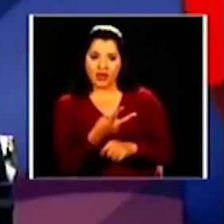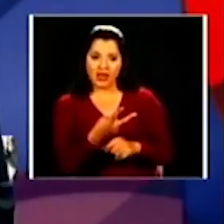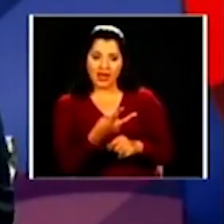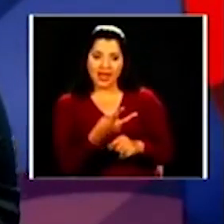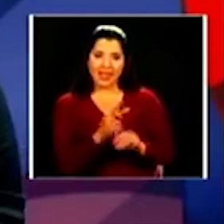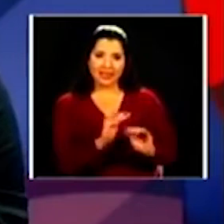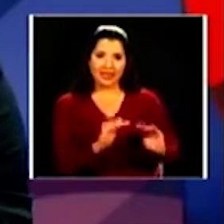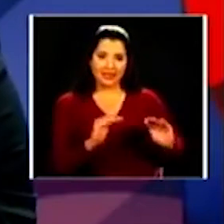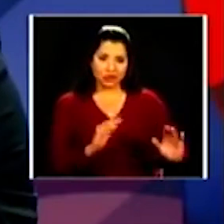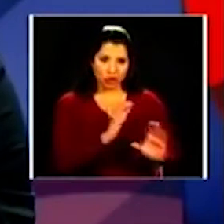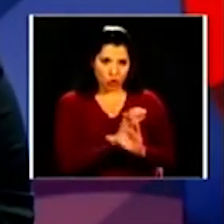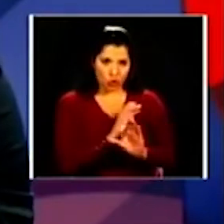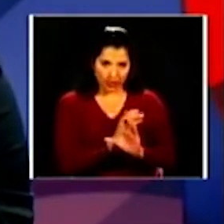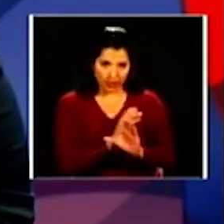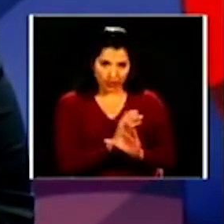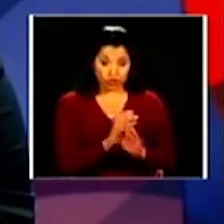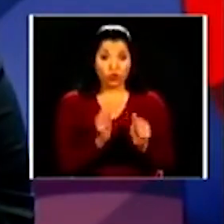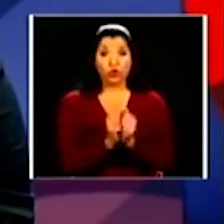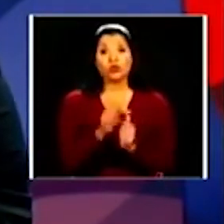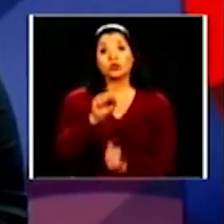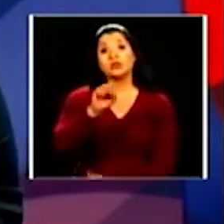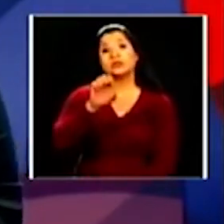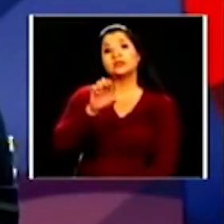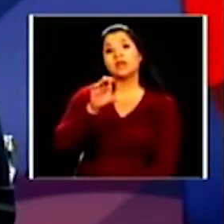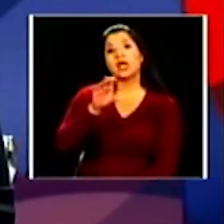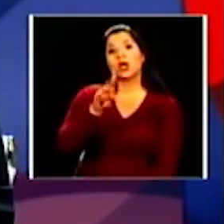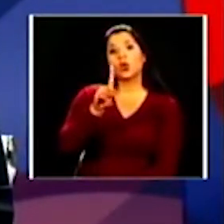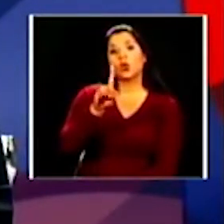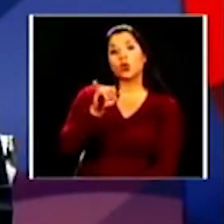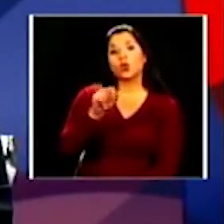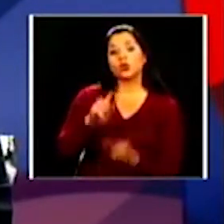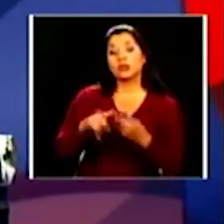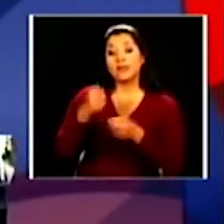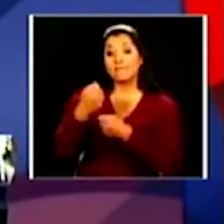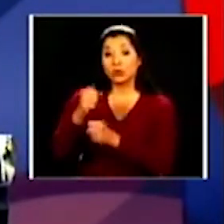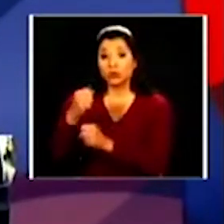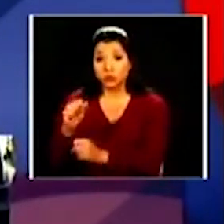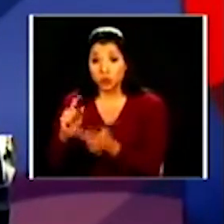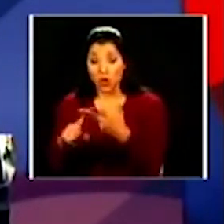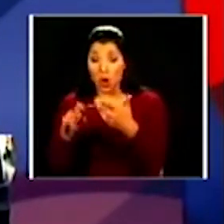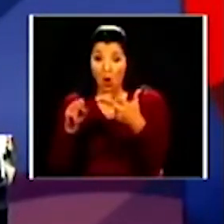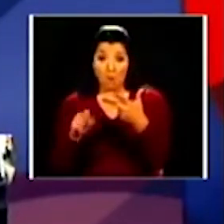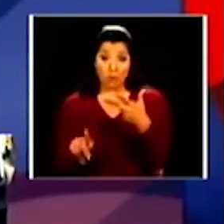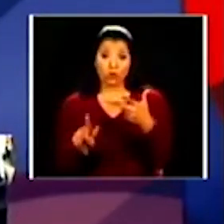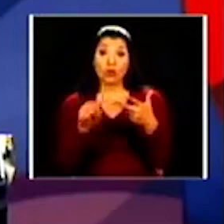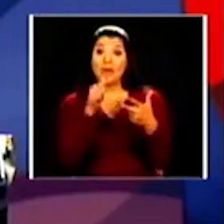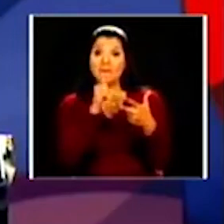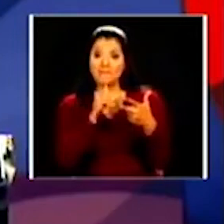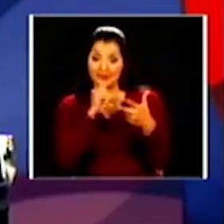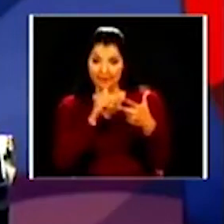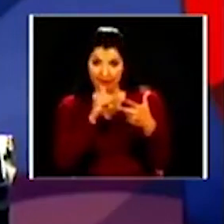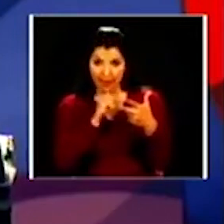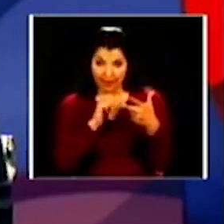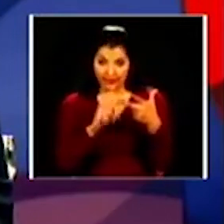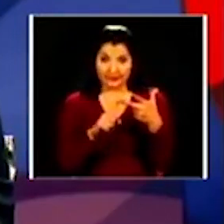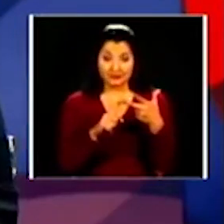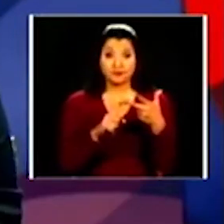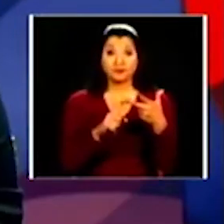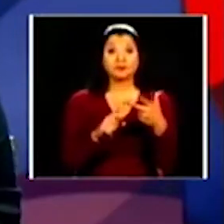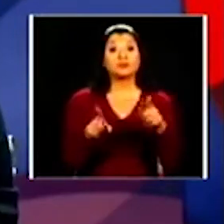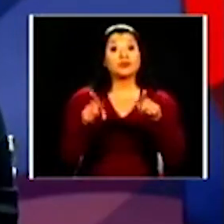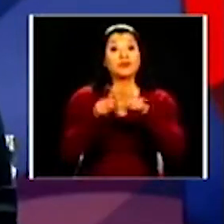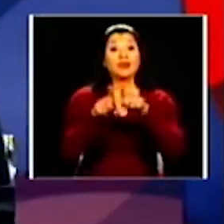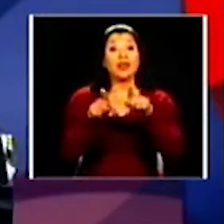existentes secudis desde municipalidades, alternativas privadas, que le daríamos un gran soporte a las alternativas privadas, también porque